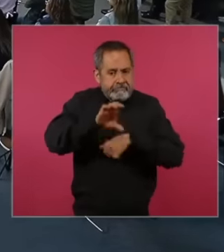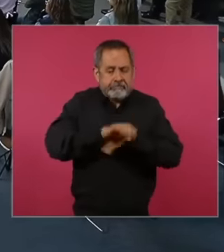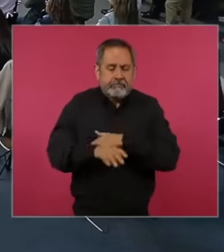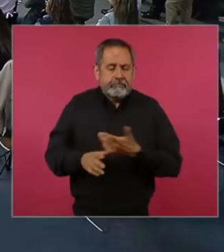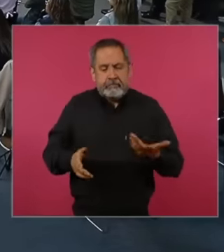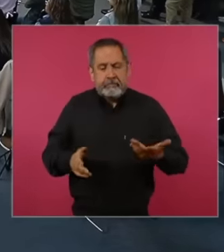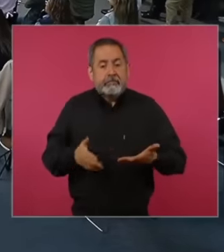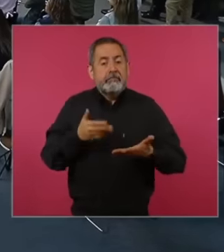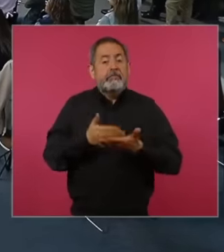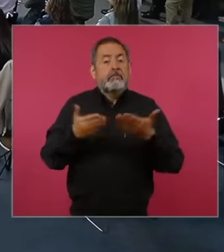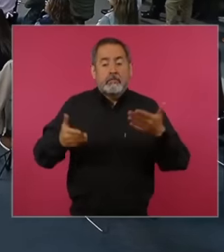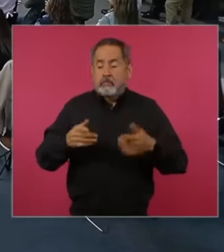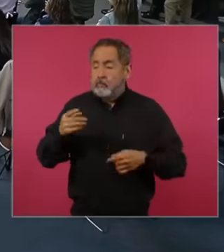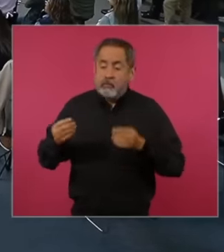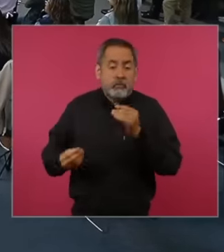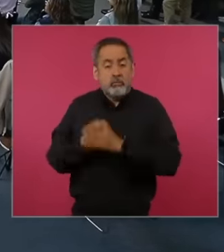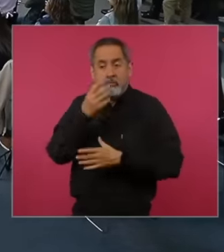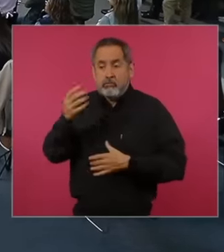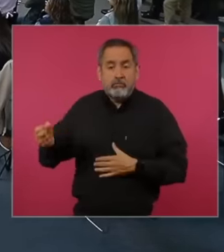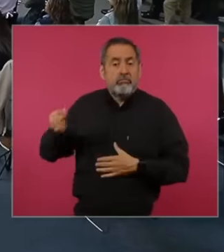Y ahora llega